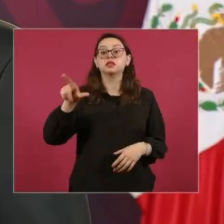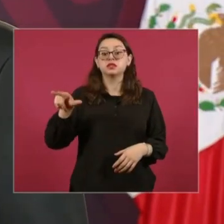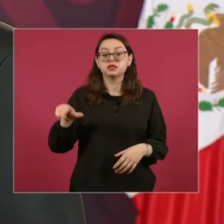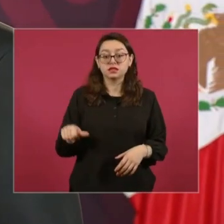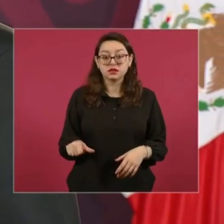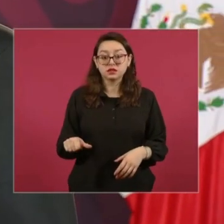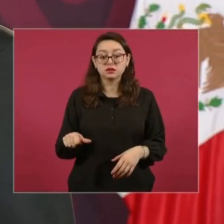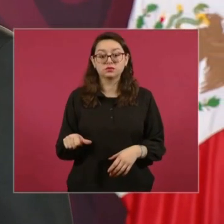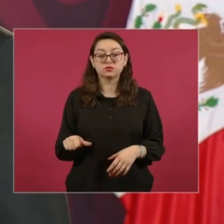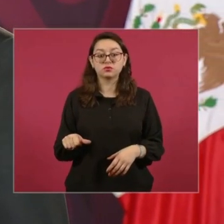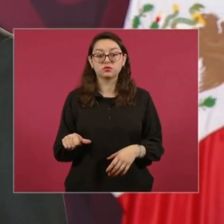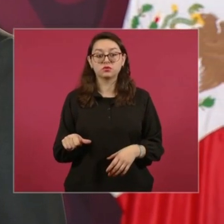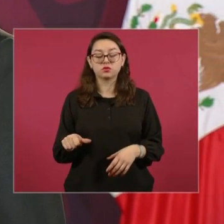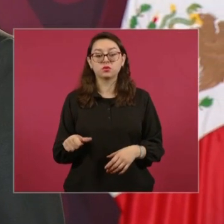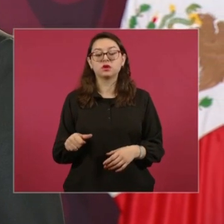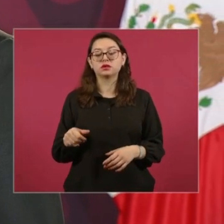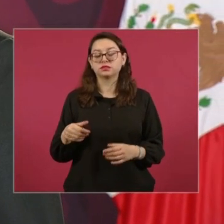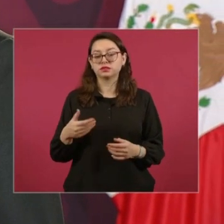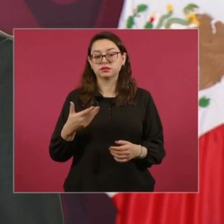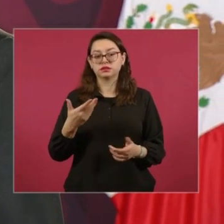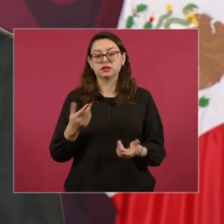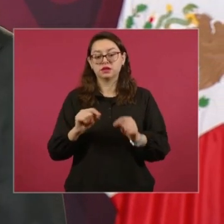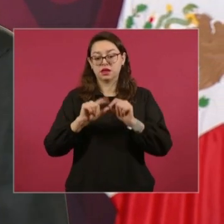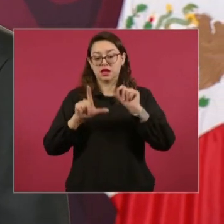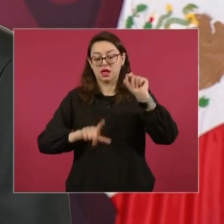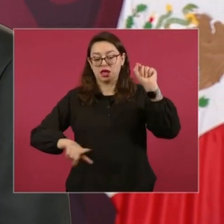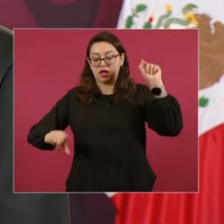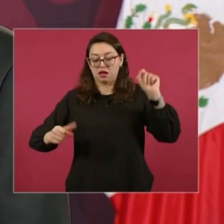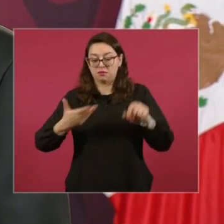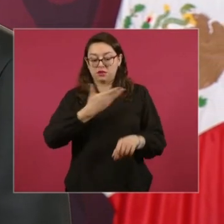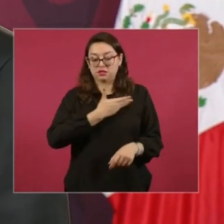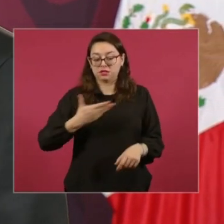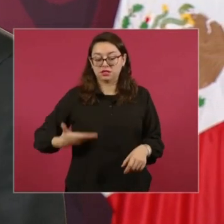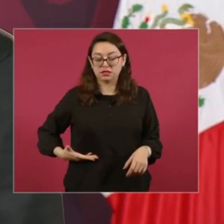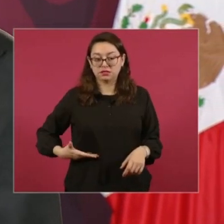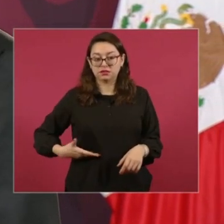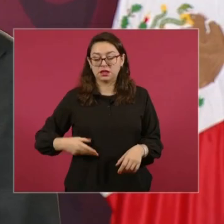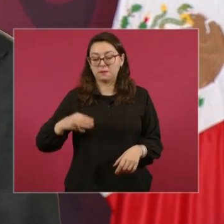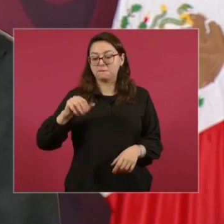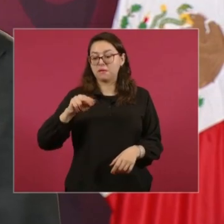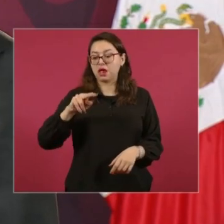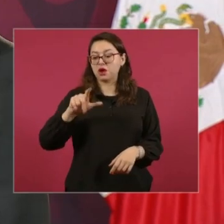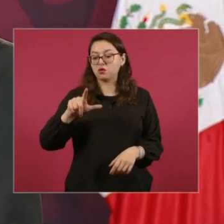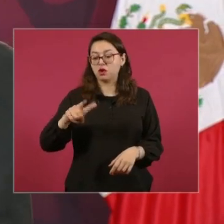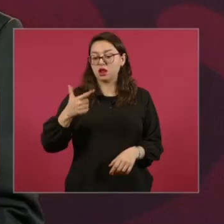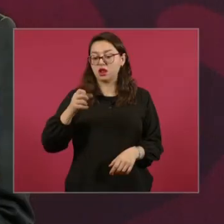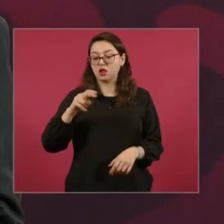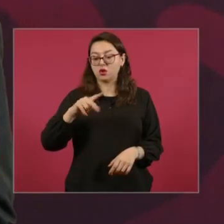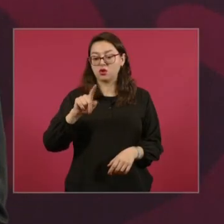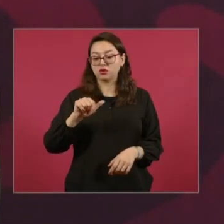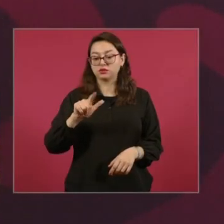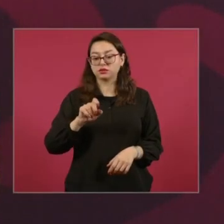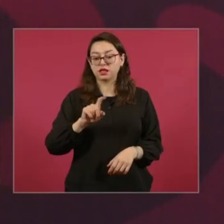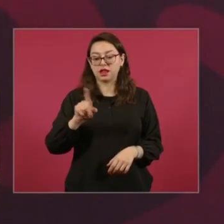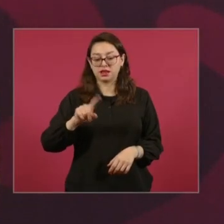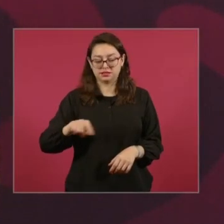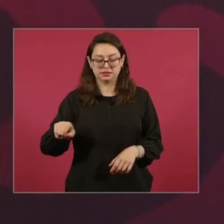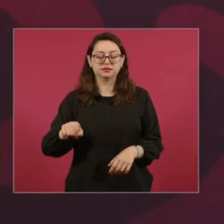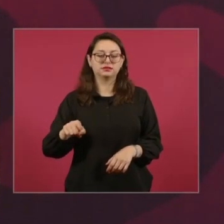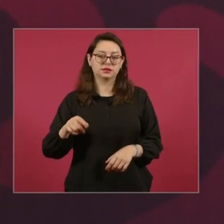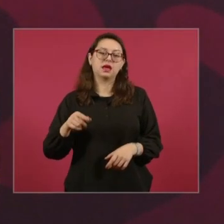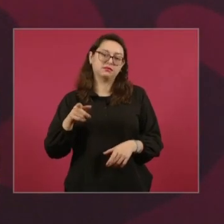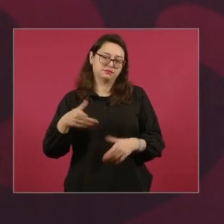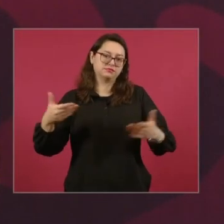tamaulipeco, Manuel González, sostuvo ese decreto, incluso lo extendió